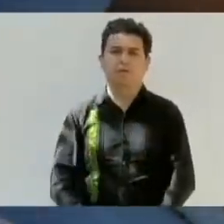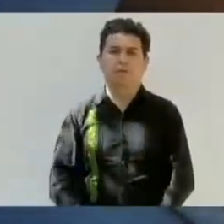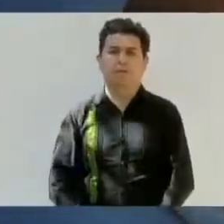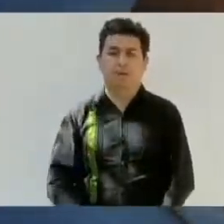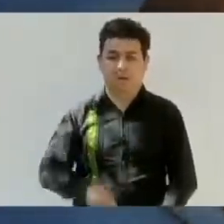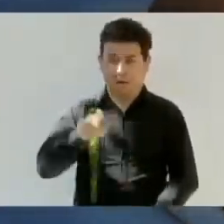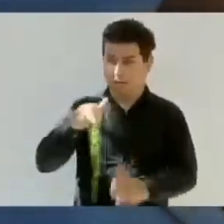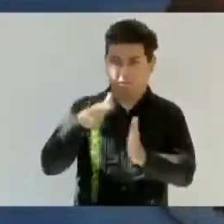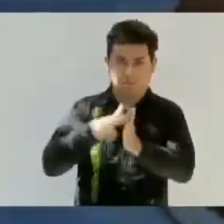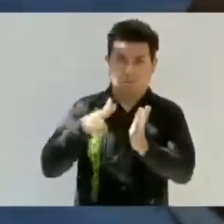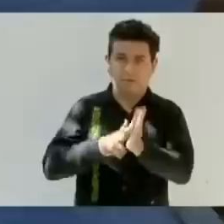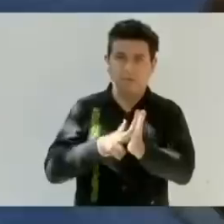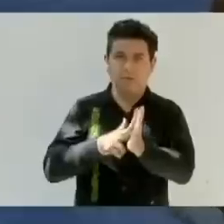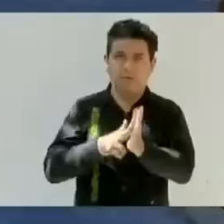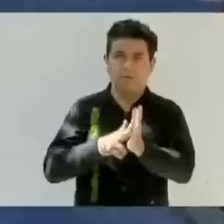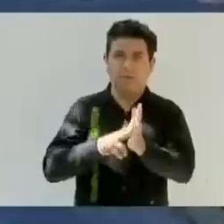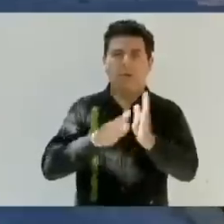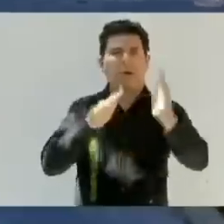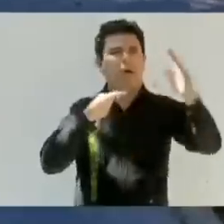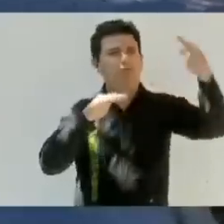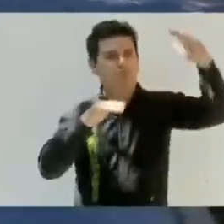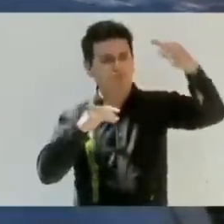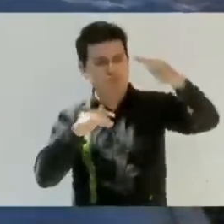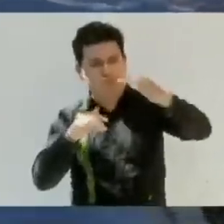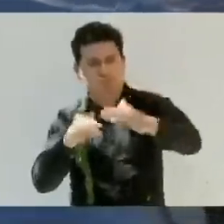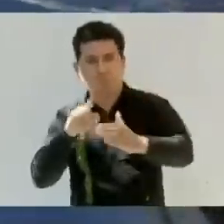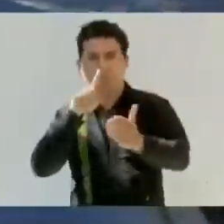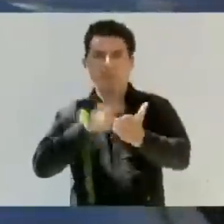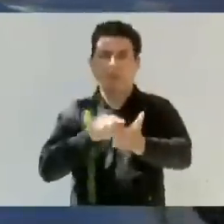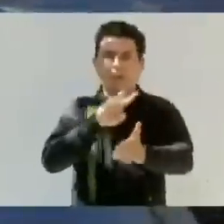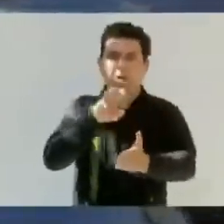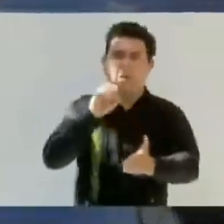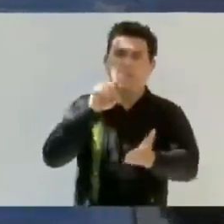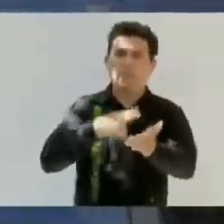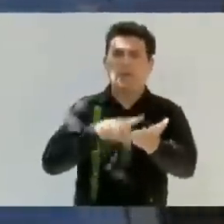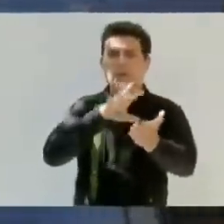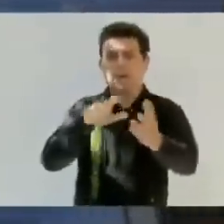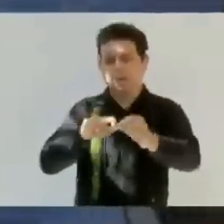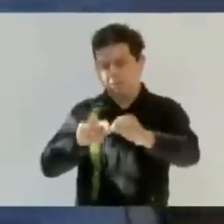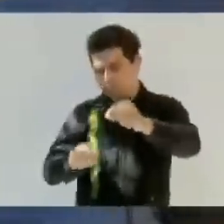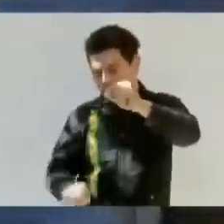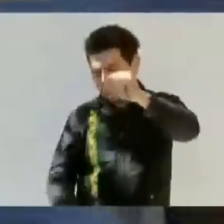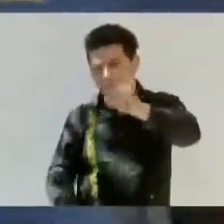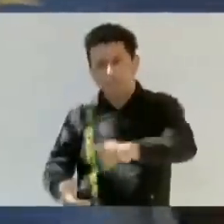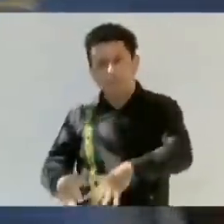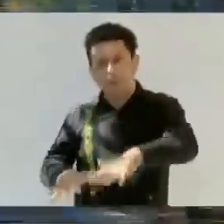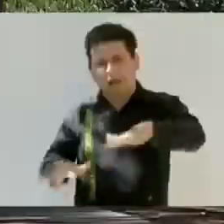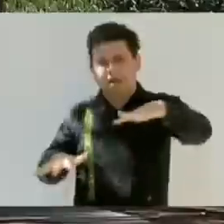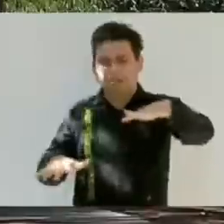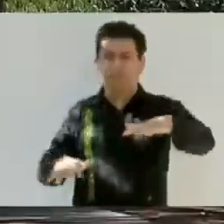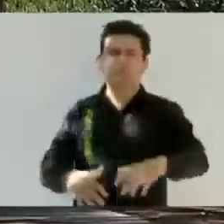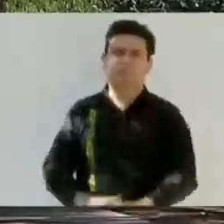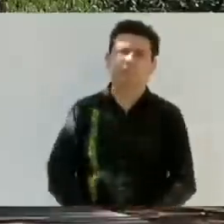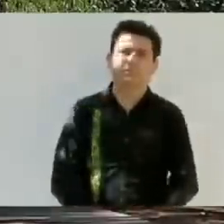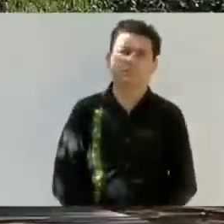Es un buen dato el que acabamos de escuchar del ingeniero Cedri.